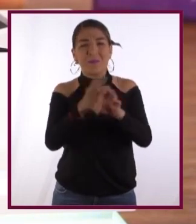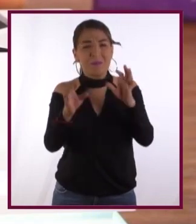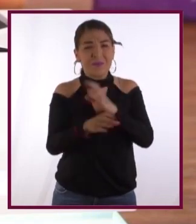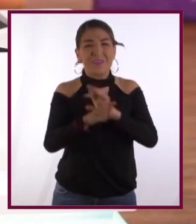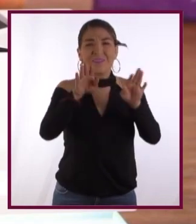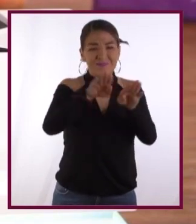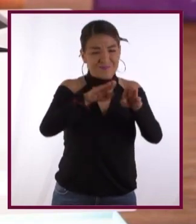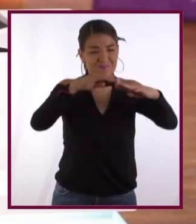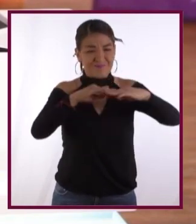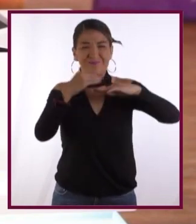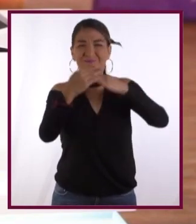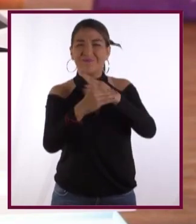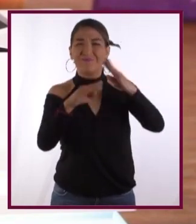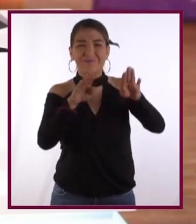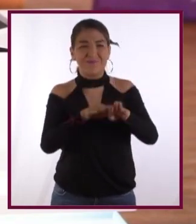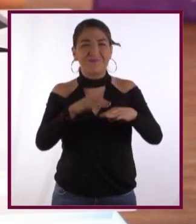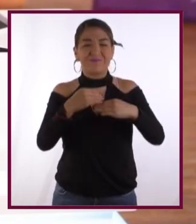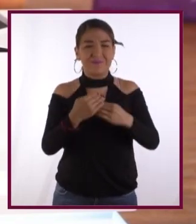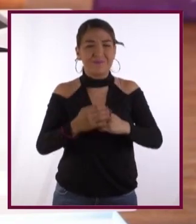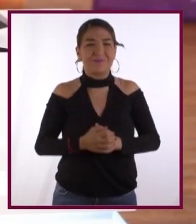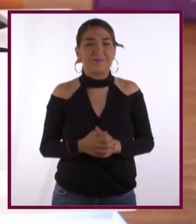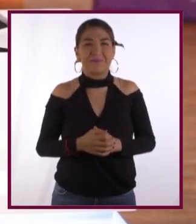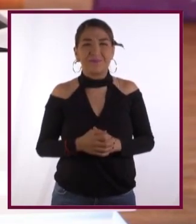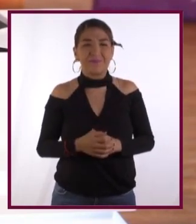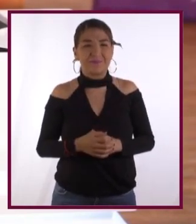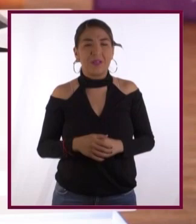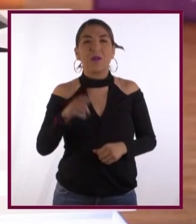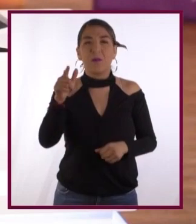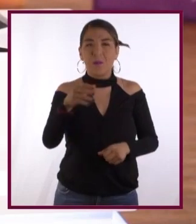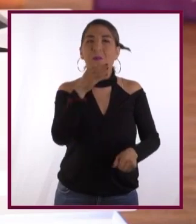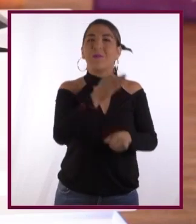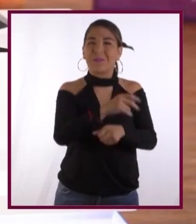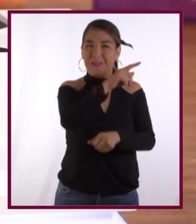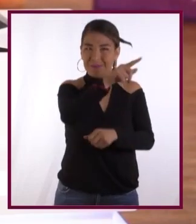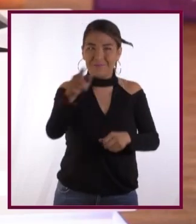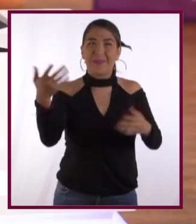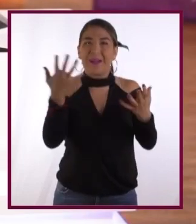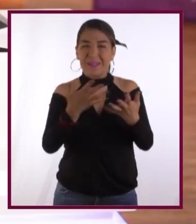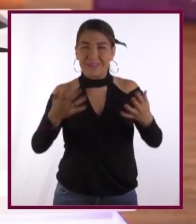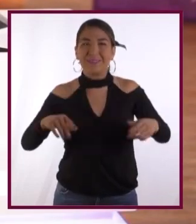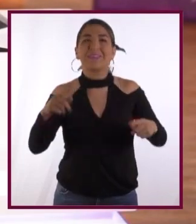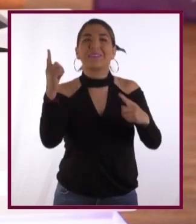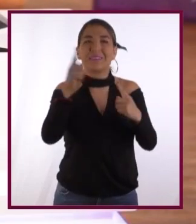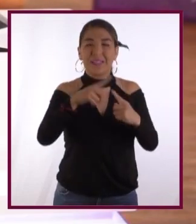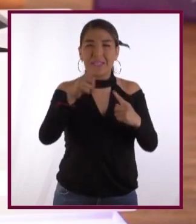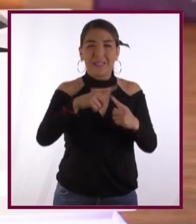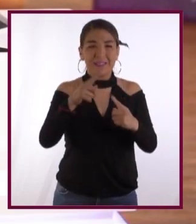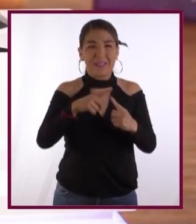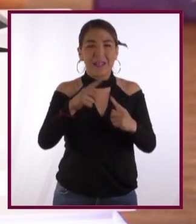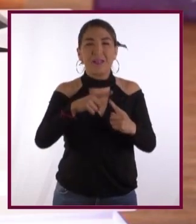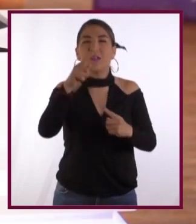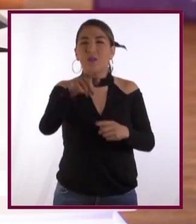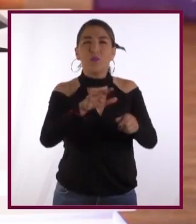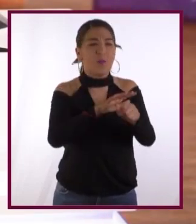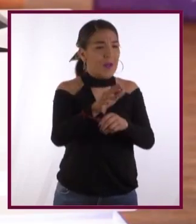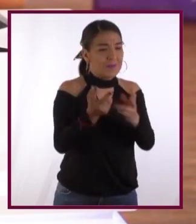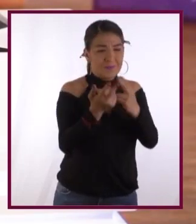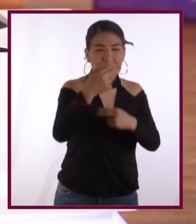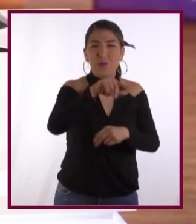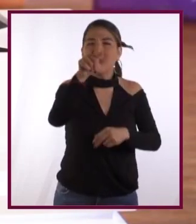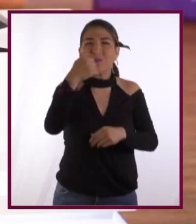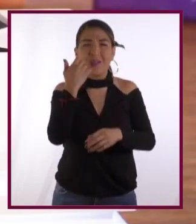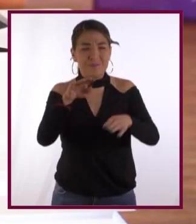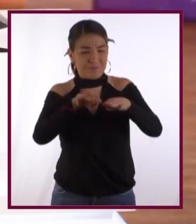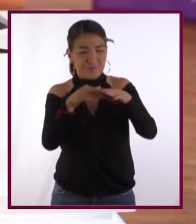una cantidad enorme de posibles configuraciones. Así que les dejaremos la tarea a ustedes. Con cualquiera que sea de